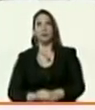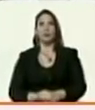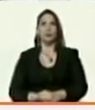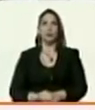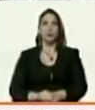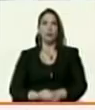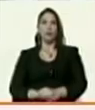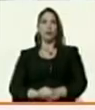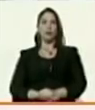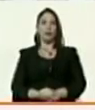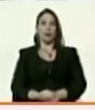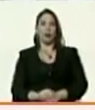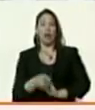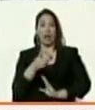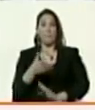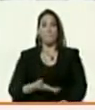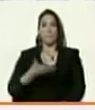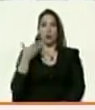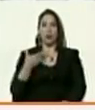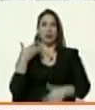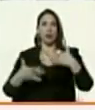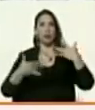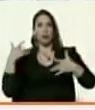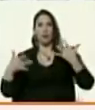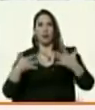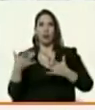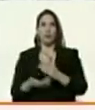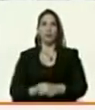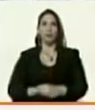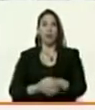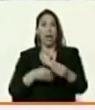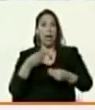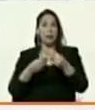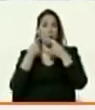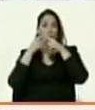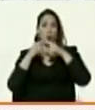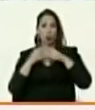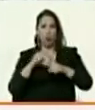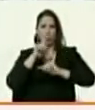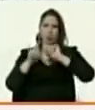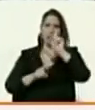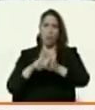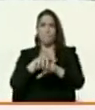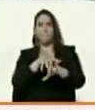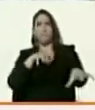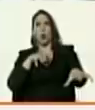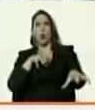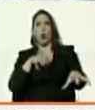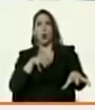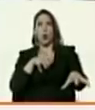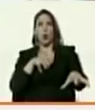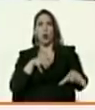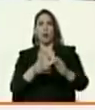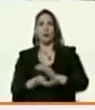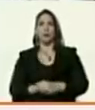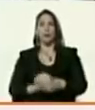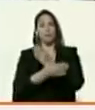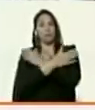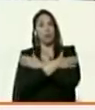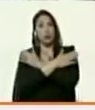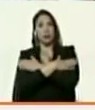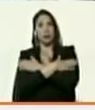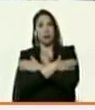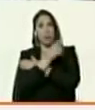esta importante actividad que, si hacemos una encuesta, mayoritariamente la saluda y felicita al pueblo de